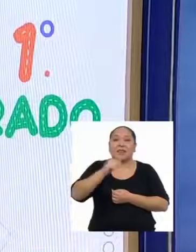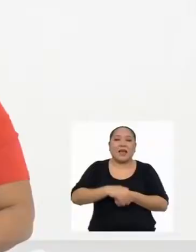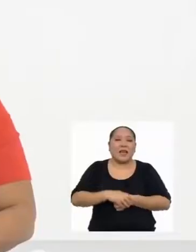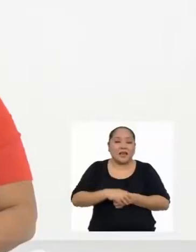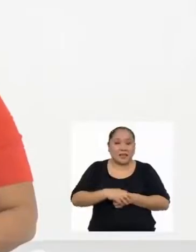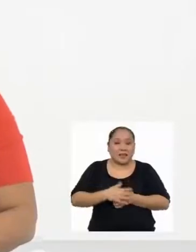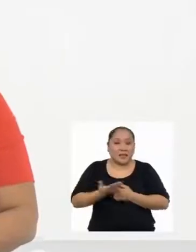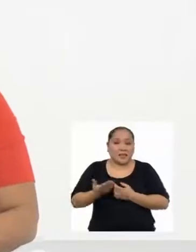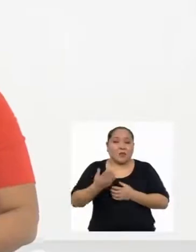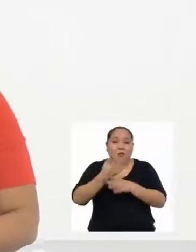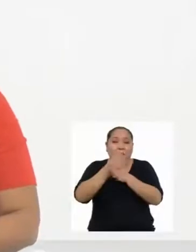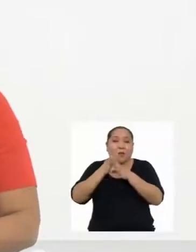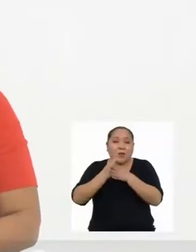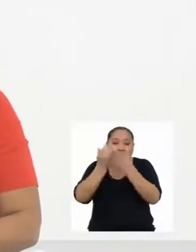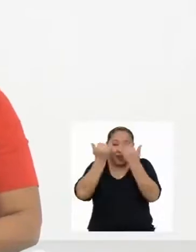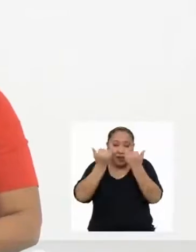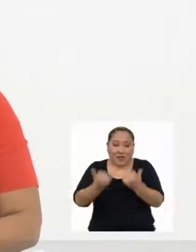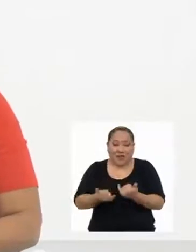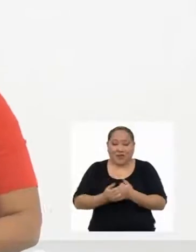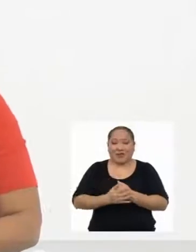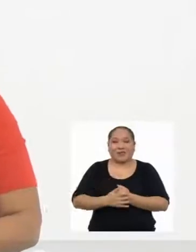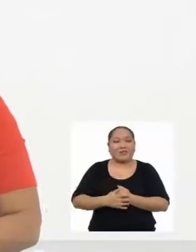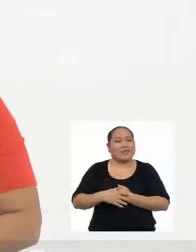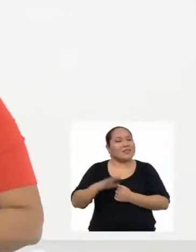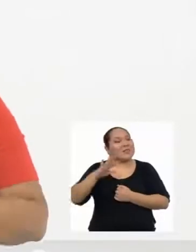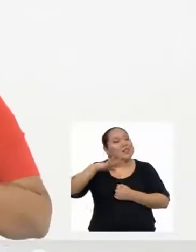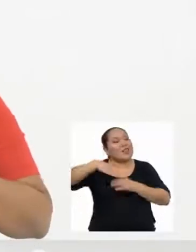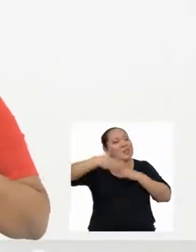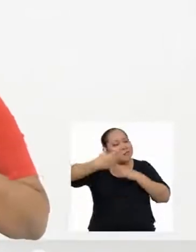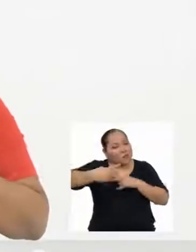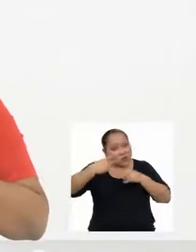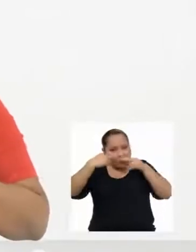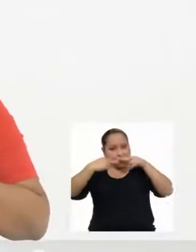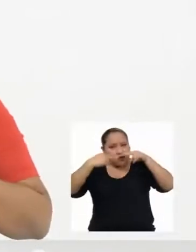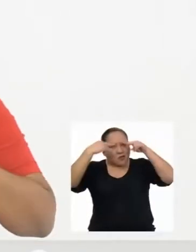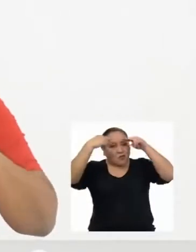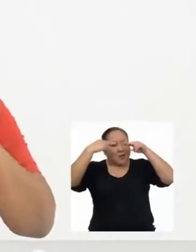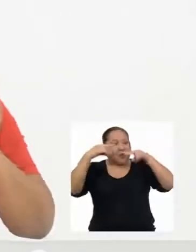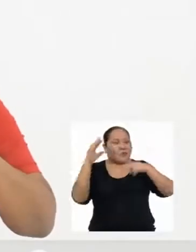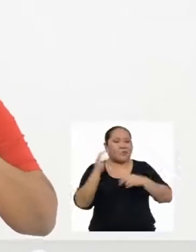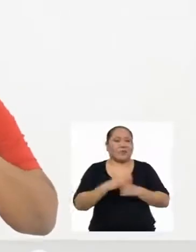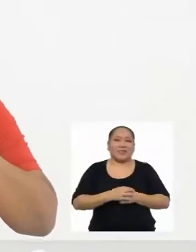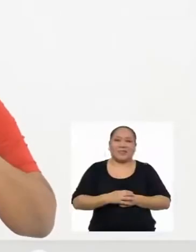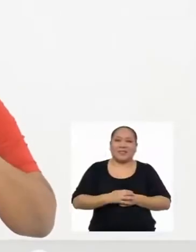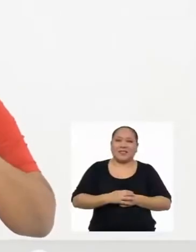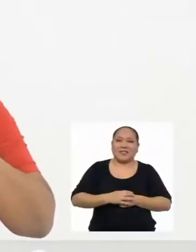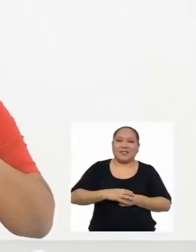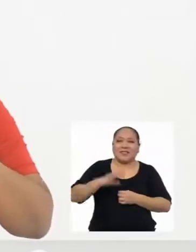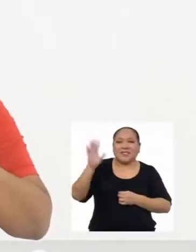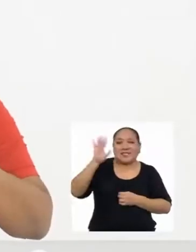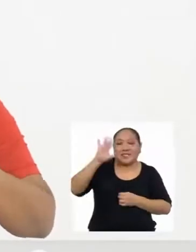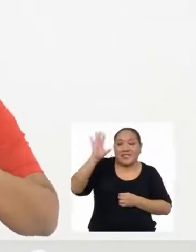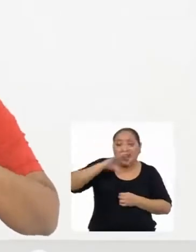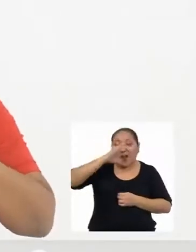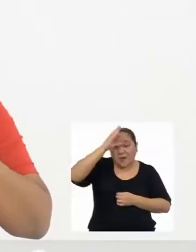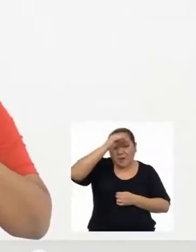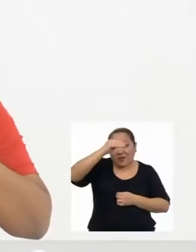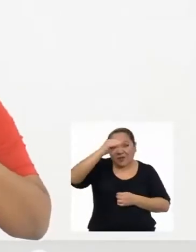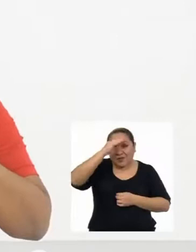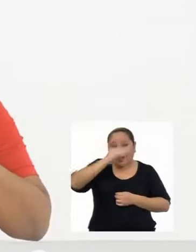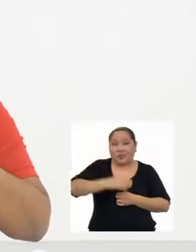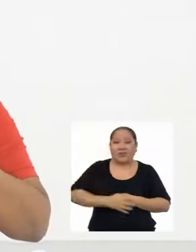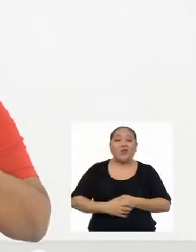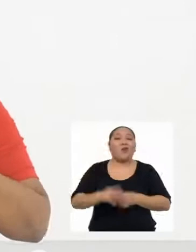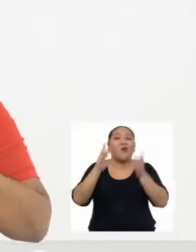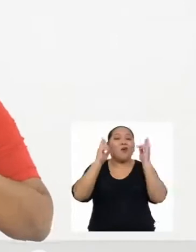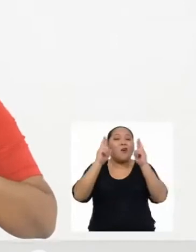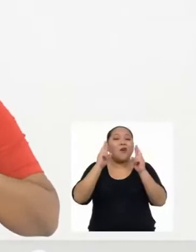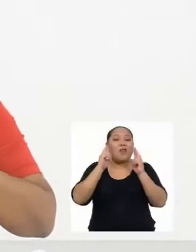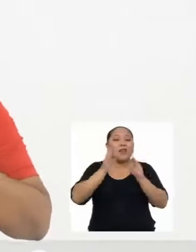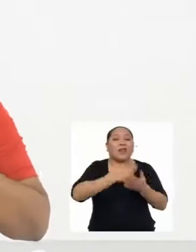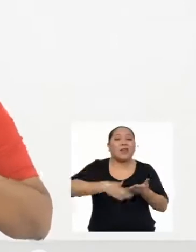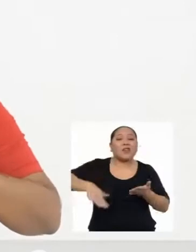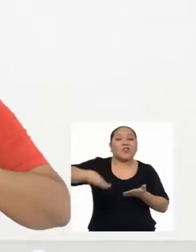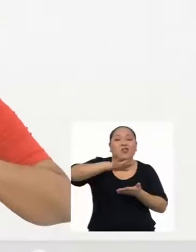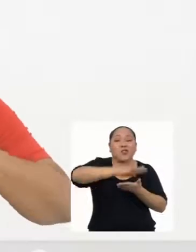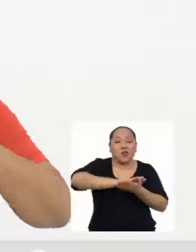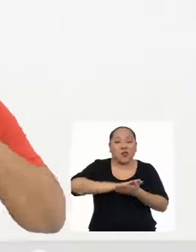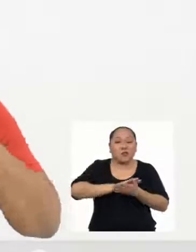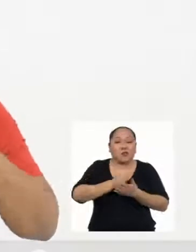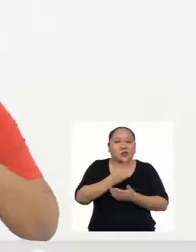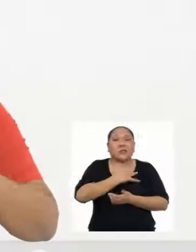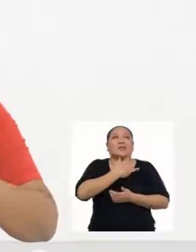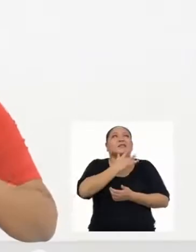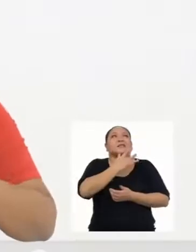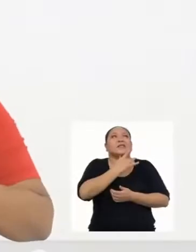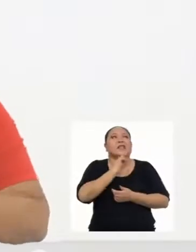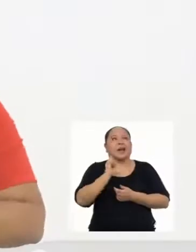hoy. Nos vemos pronto, Rodrigo. Ya nos vemos, chicas y chicos. Espero que todos se hayan inspirado